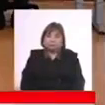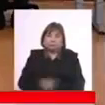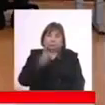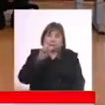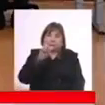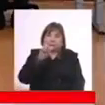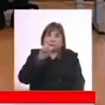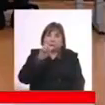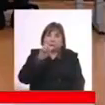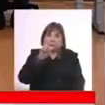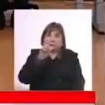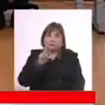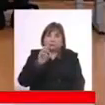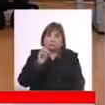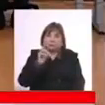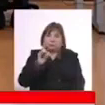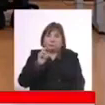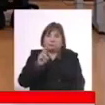Luis Rodríguez.